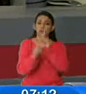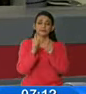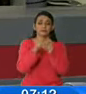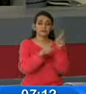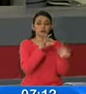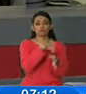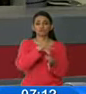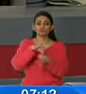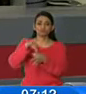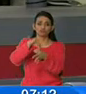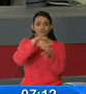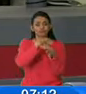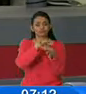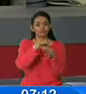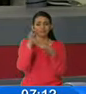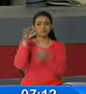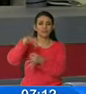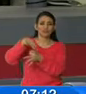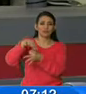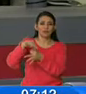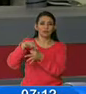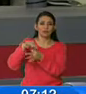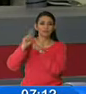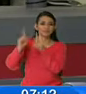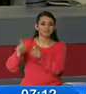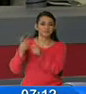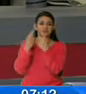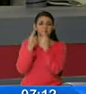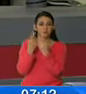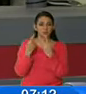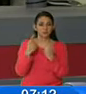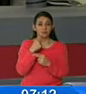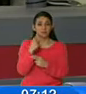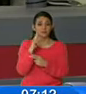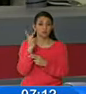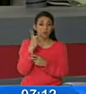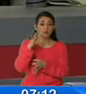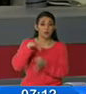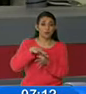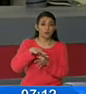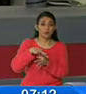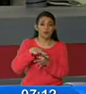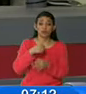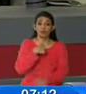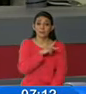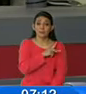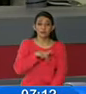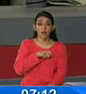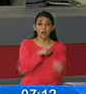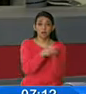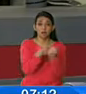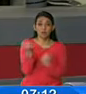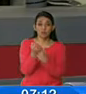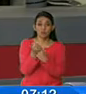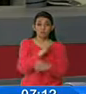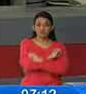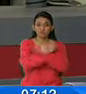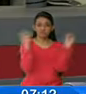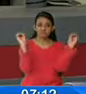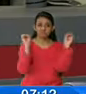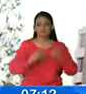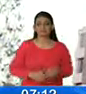que desarrollaron los exit poll en el país. Indicó que en caso de haber segunda vuelta, personalmente no apoyará a ningún